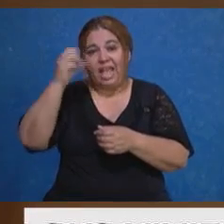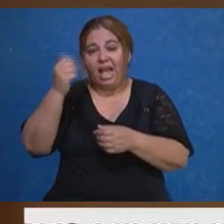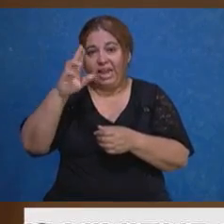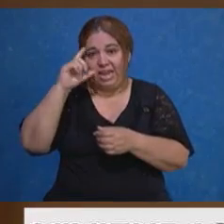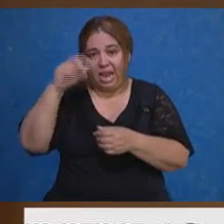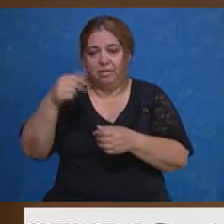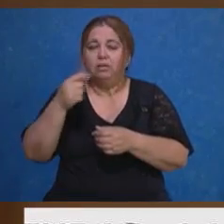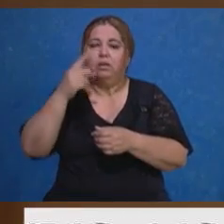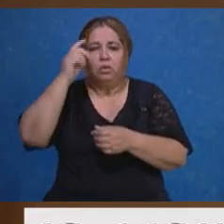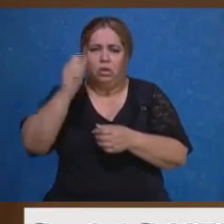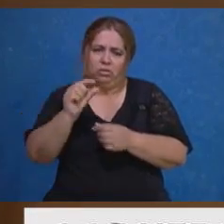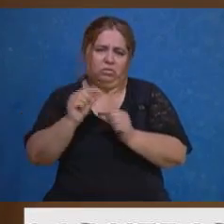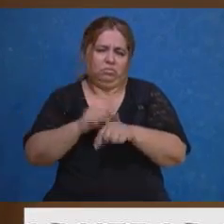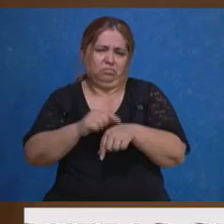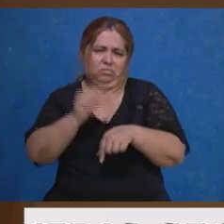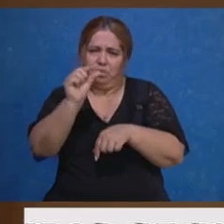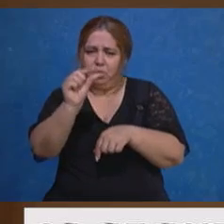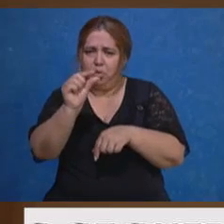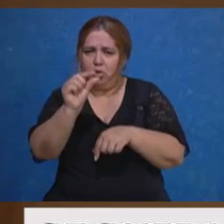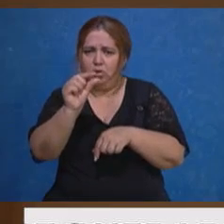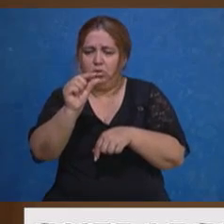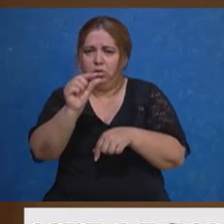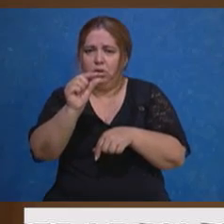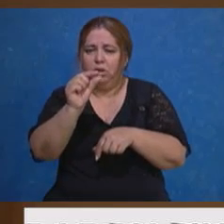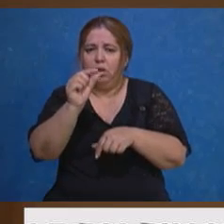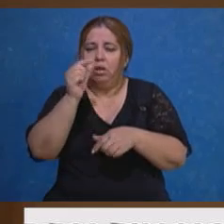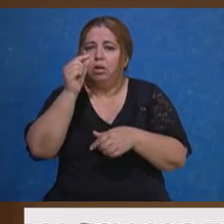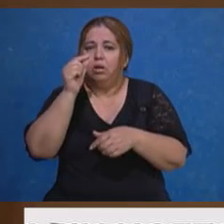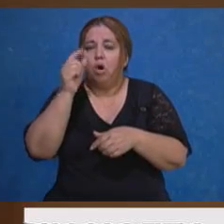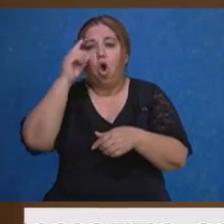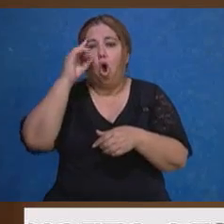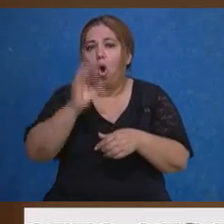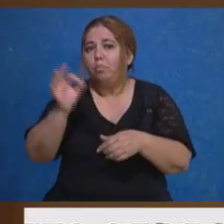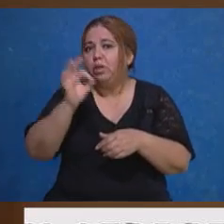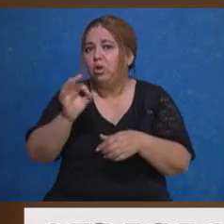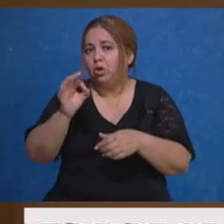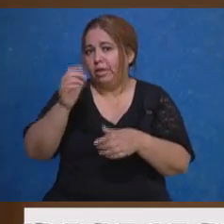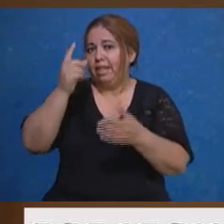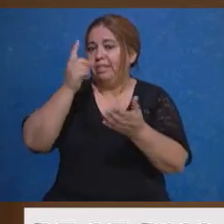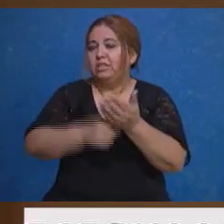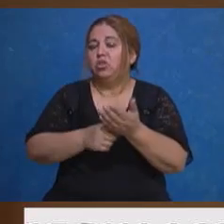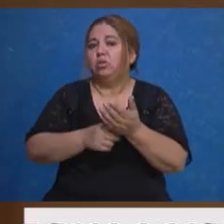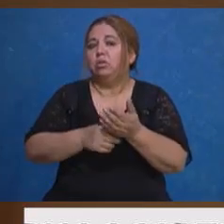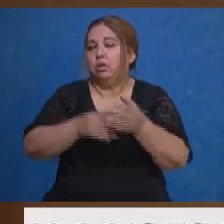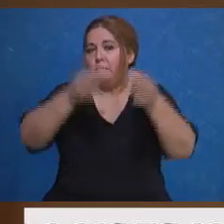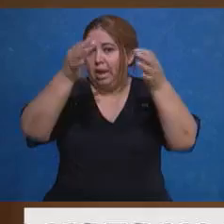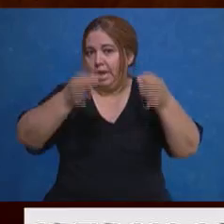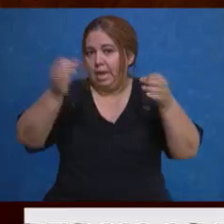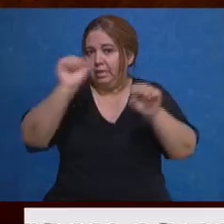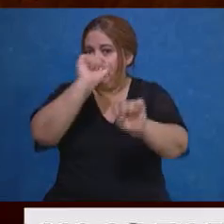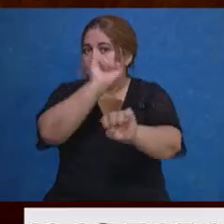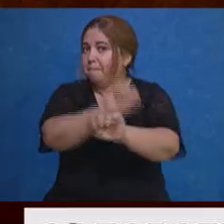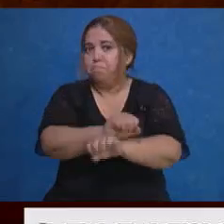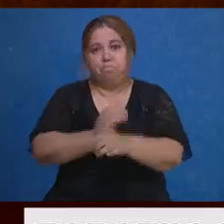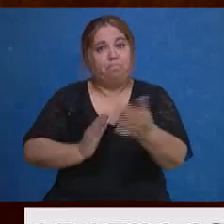que hace muy poquito tiempo tuvo una importante definición de su opinión para con respecto a la prisión perpetua.